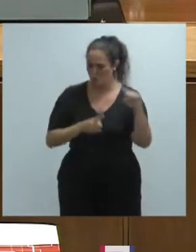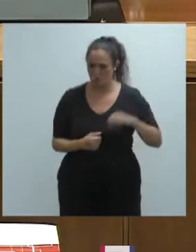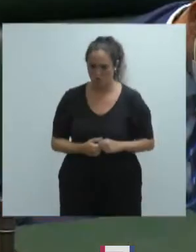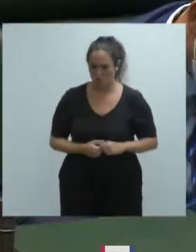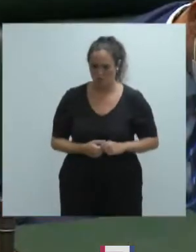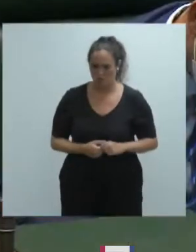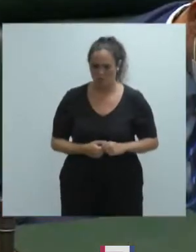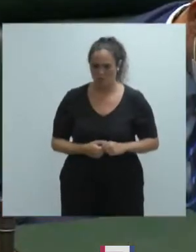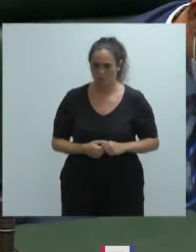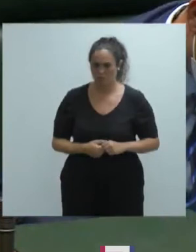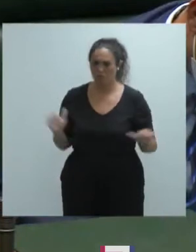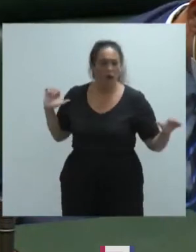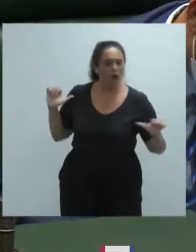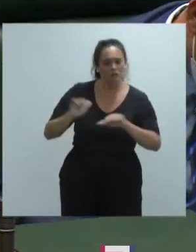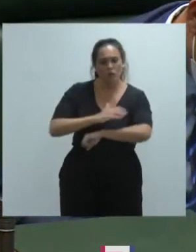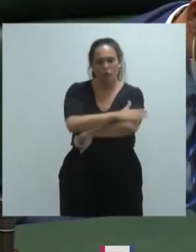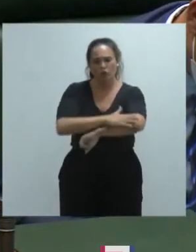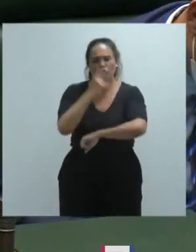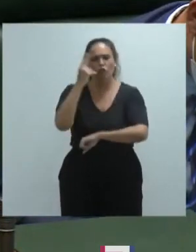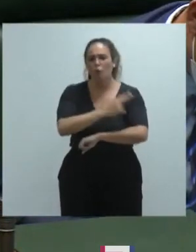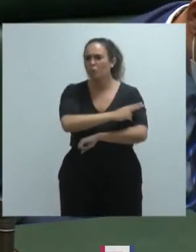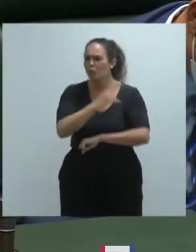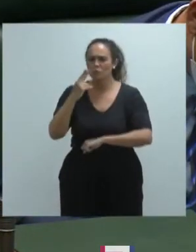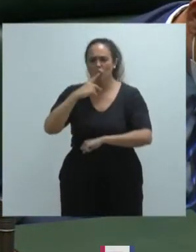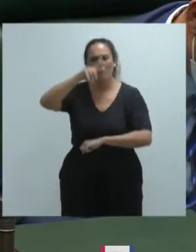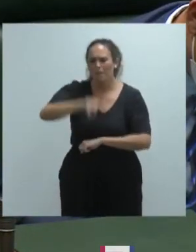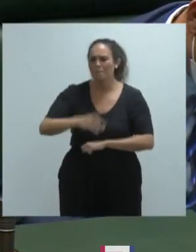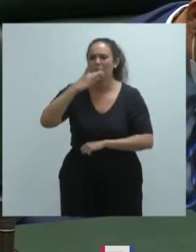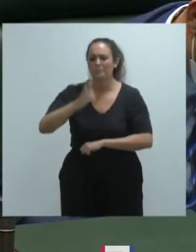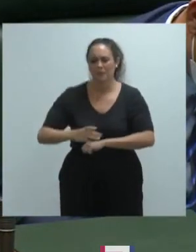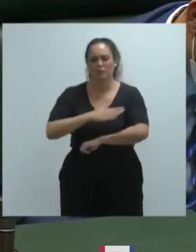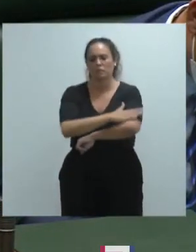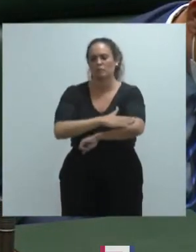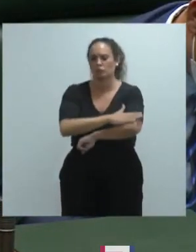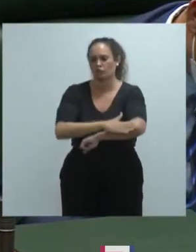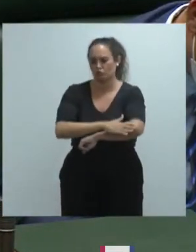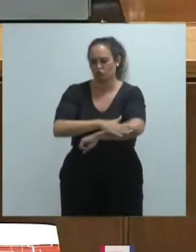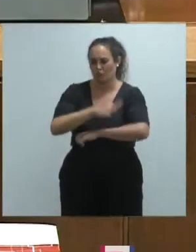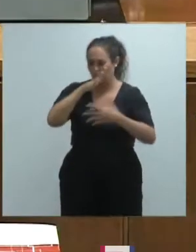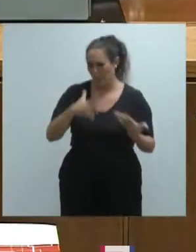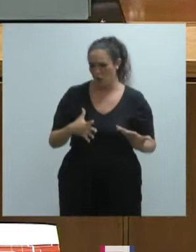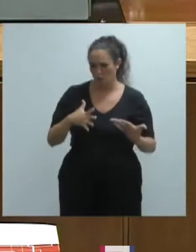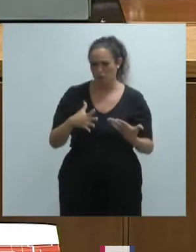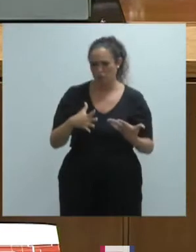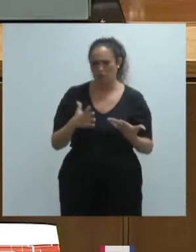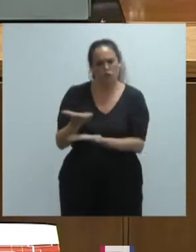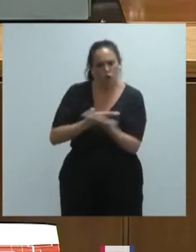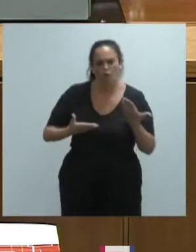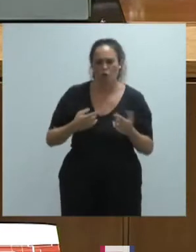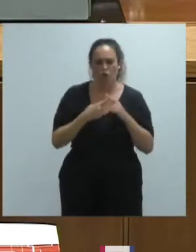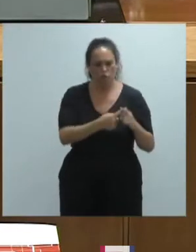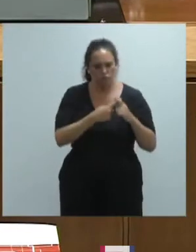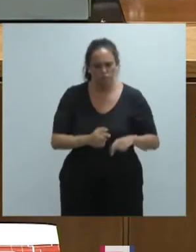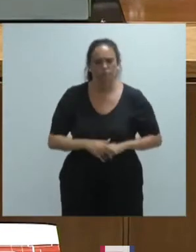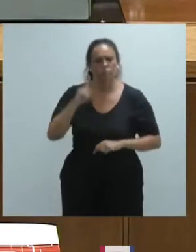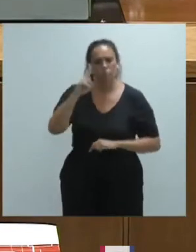a las casi cuatro de la tarde el gobierno ha demostrado mayor compromiso con el cumplimiento del estatuto como